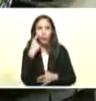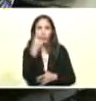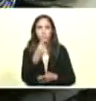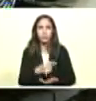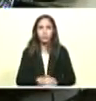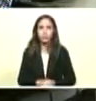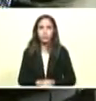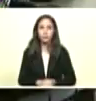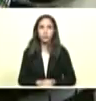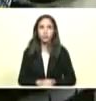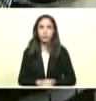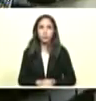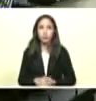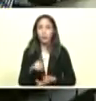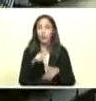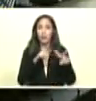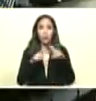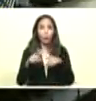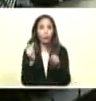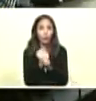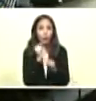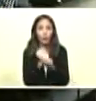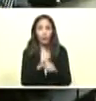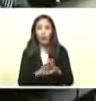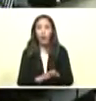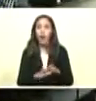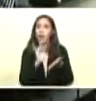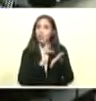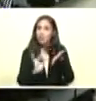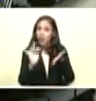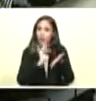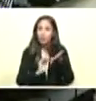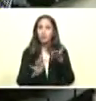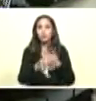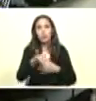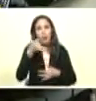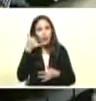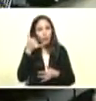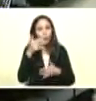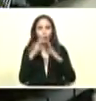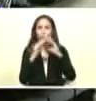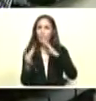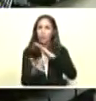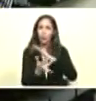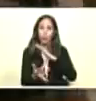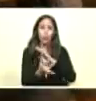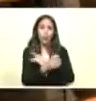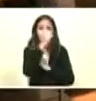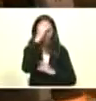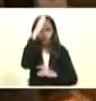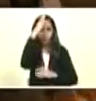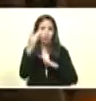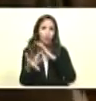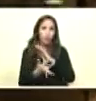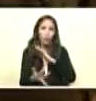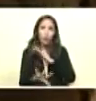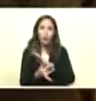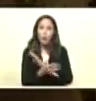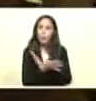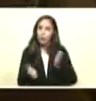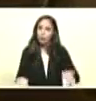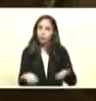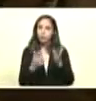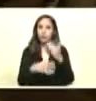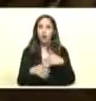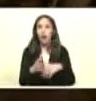computadoras del ministerio ya trabajando, tenemos tablets y teléfonos trabajando en esta nueva industria para impulsarla dentro de nuestro